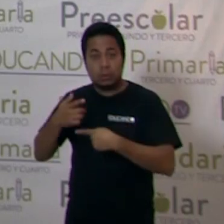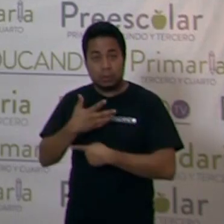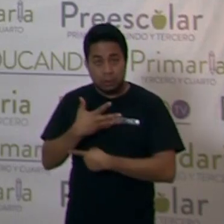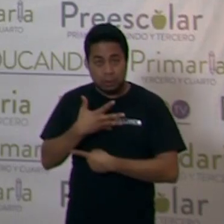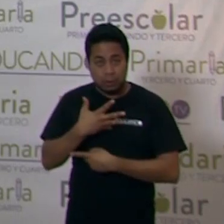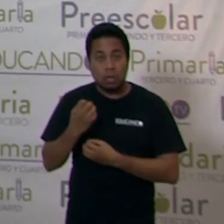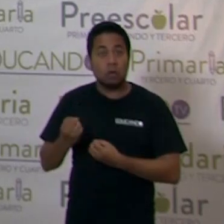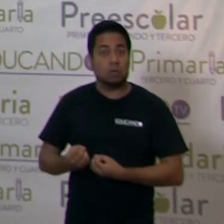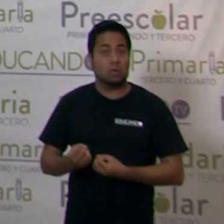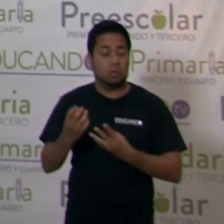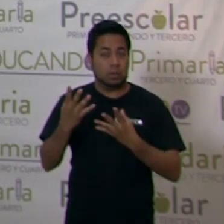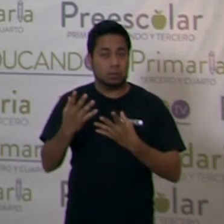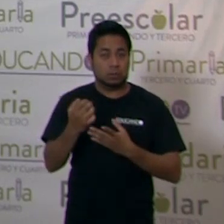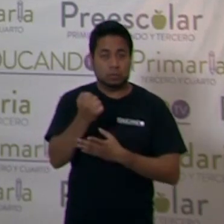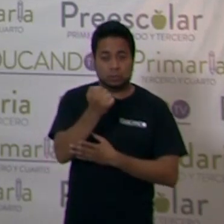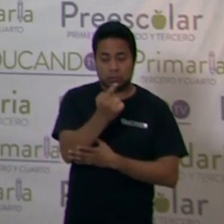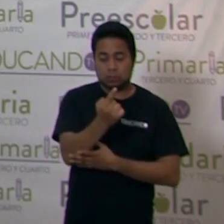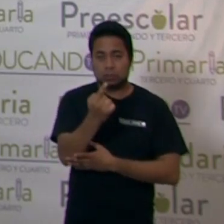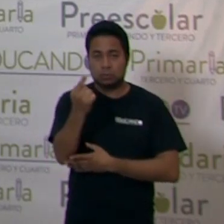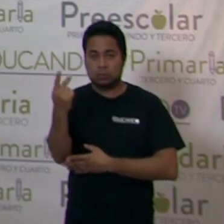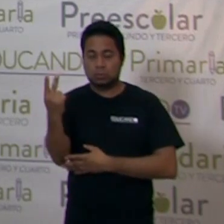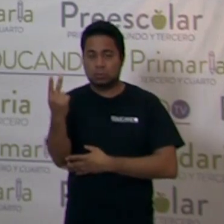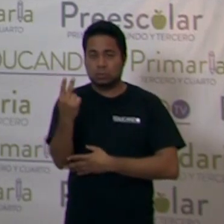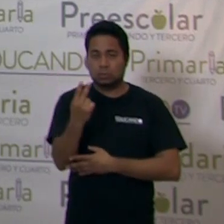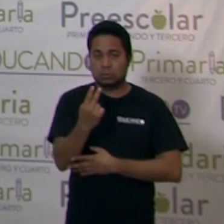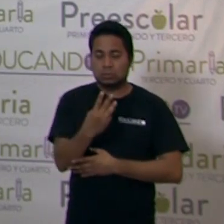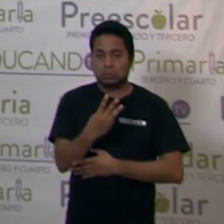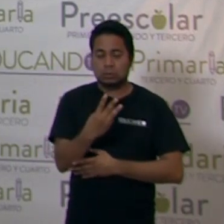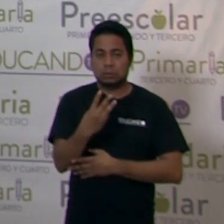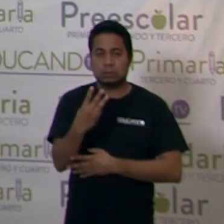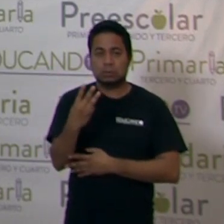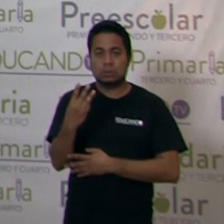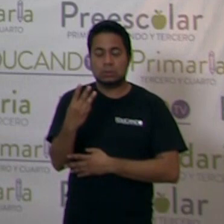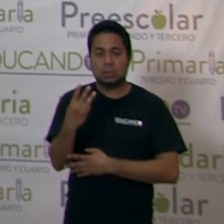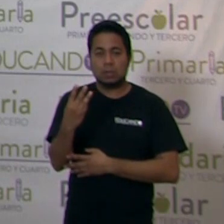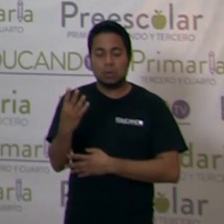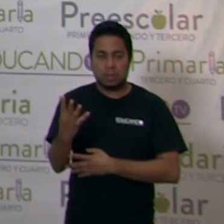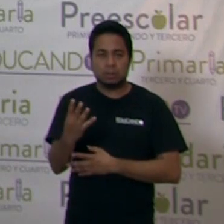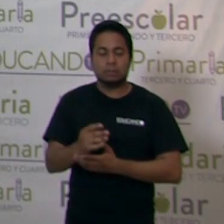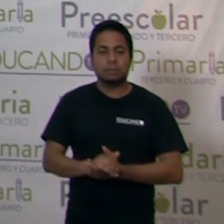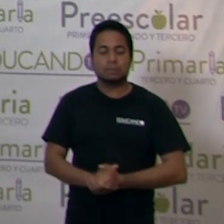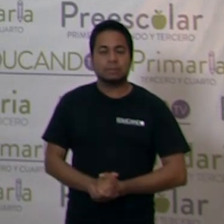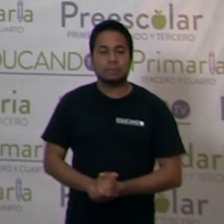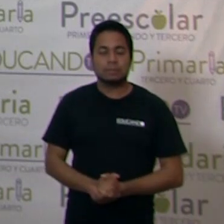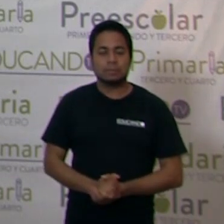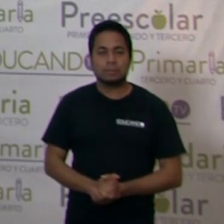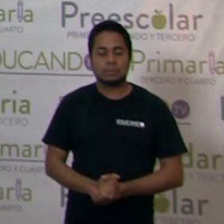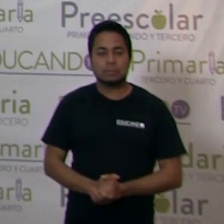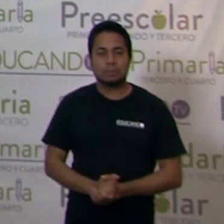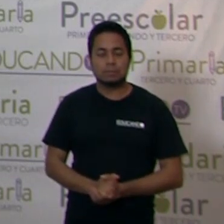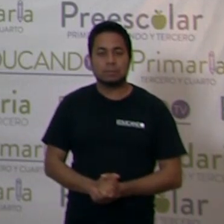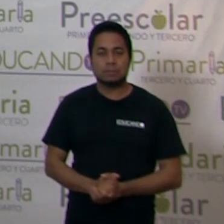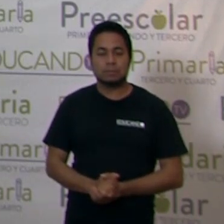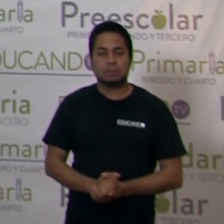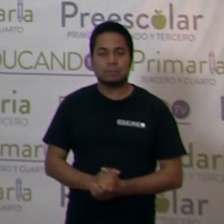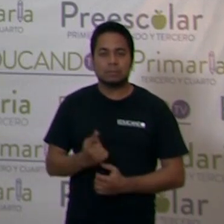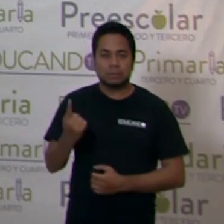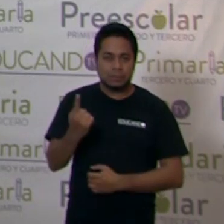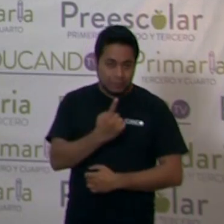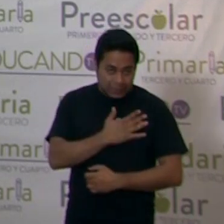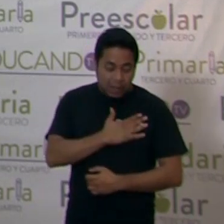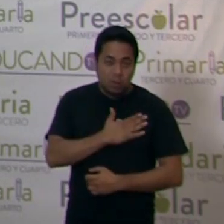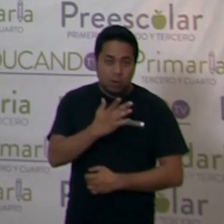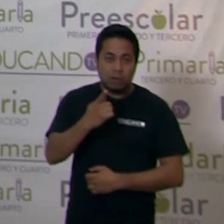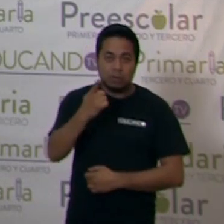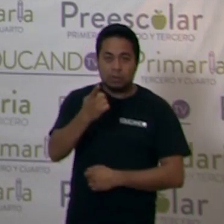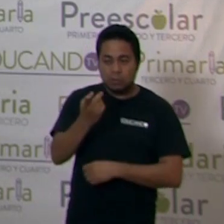tiene tiene uno 3 cu Qué bueno que ya le vas